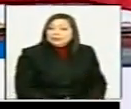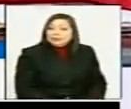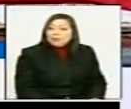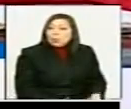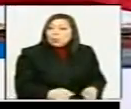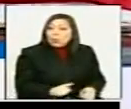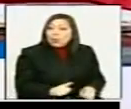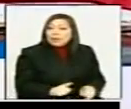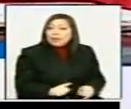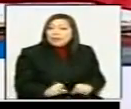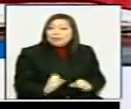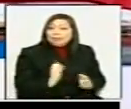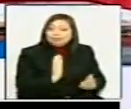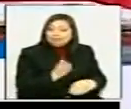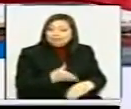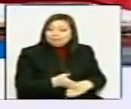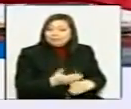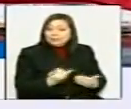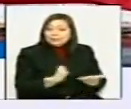entonces, cuando han habido